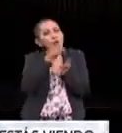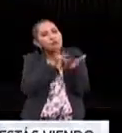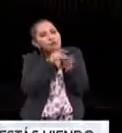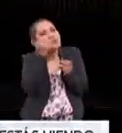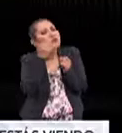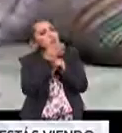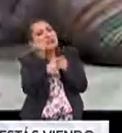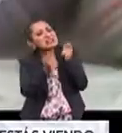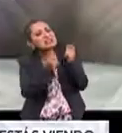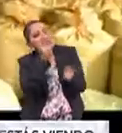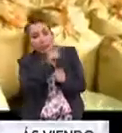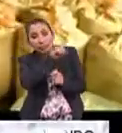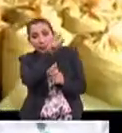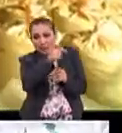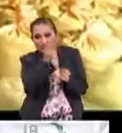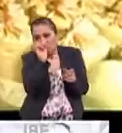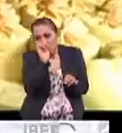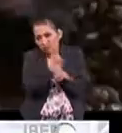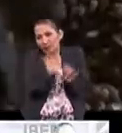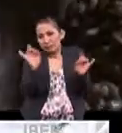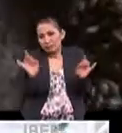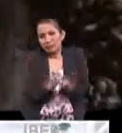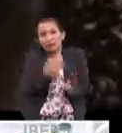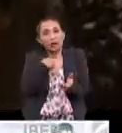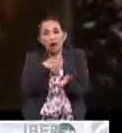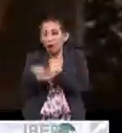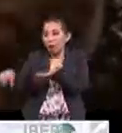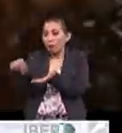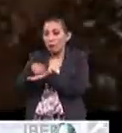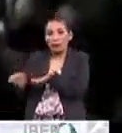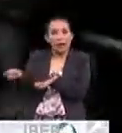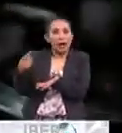informarnos. De pronto vamos a consumir